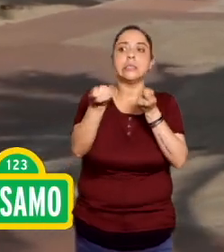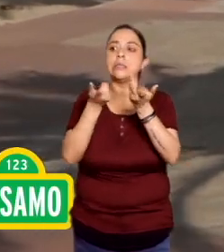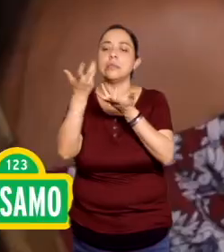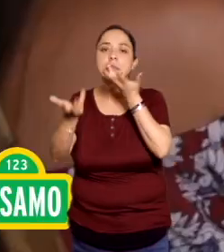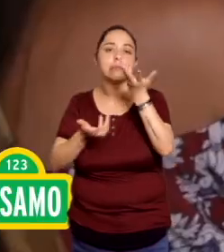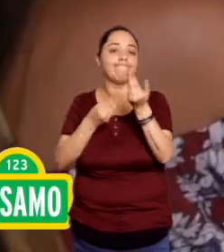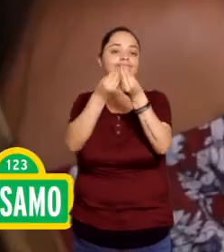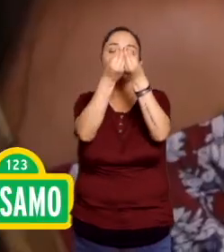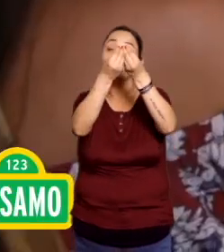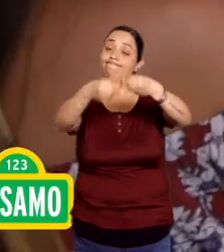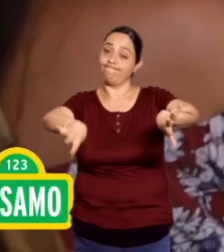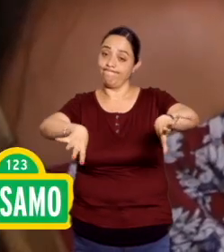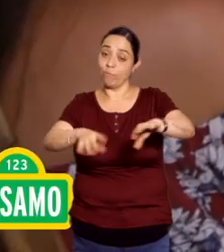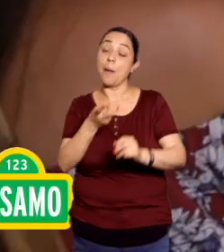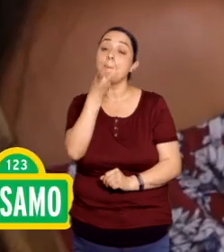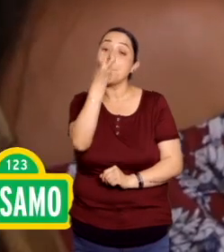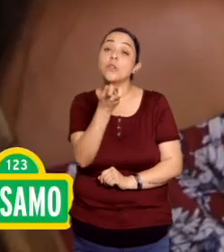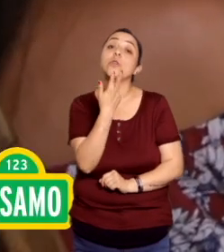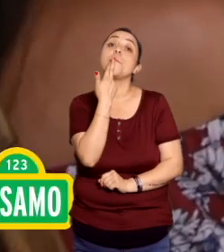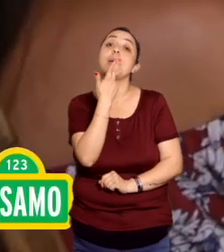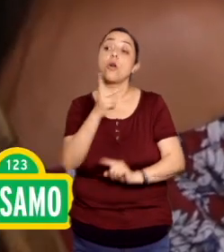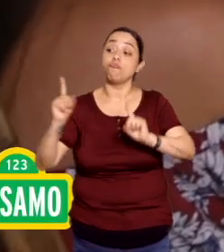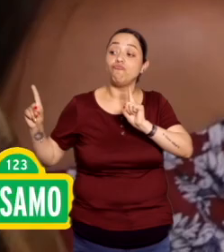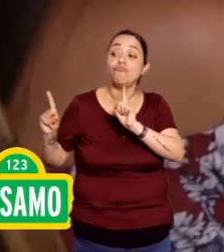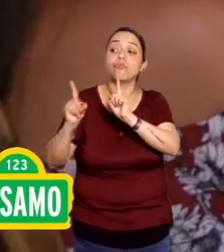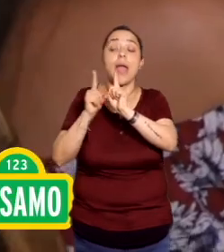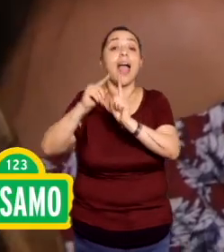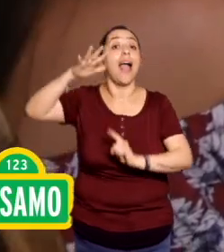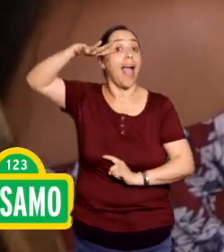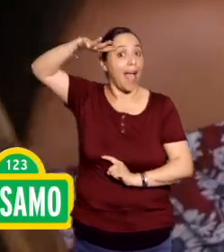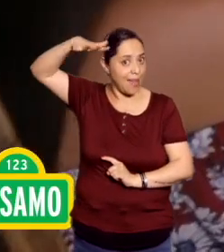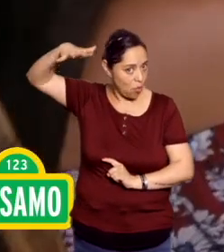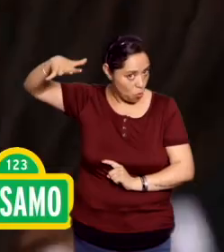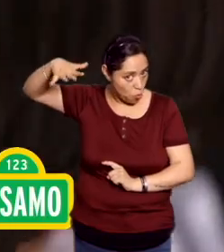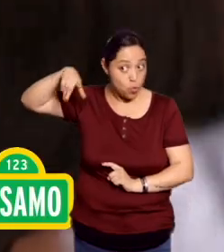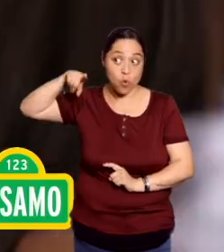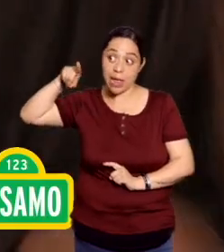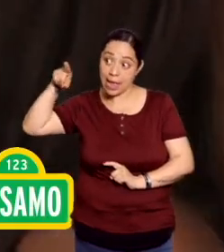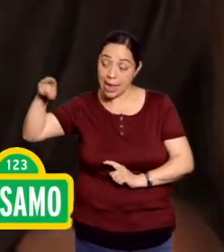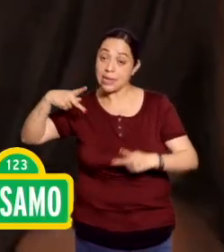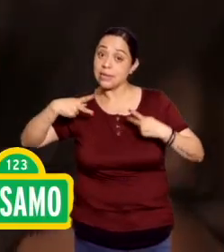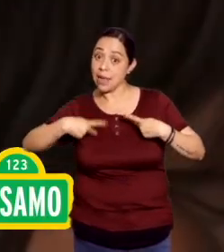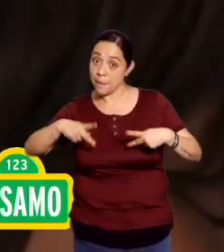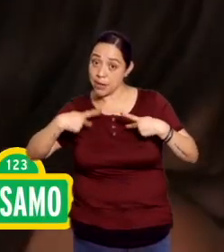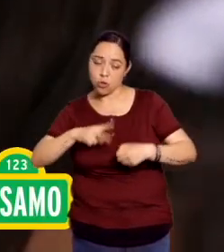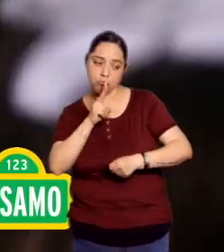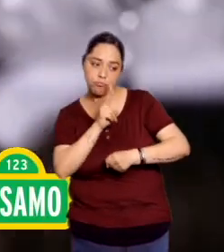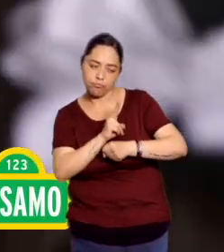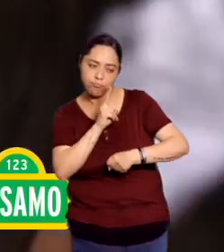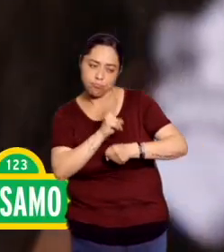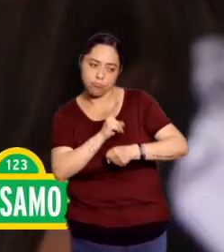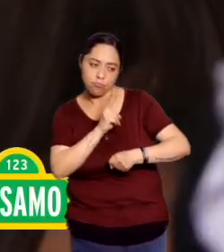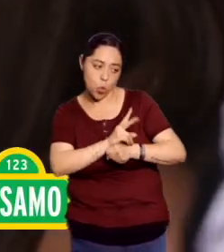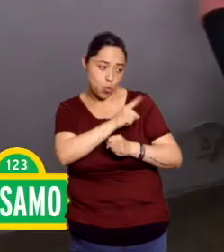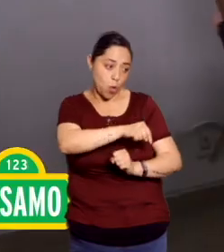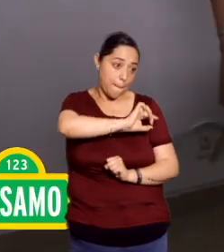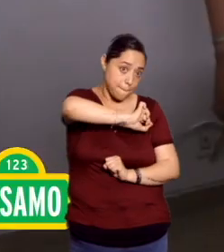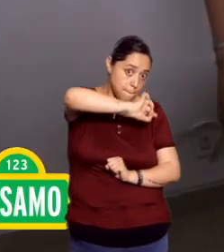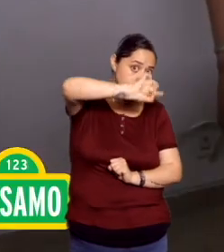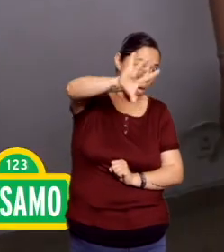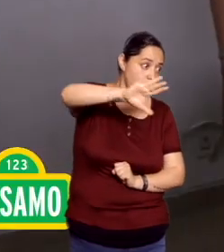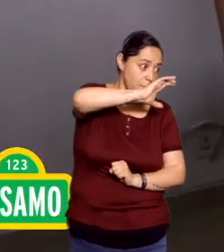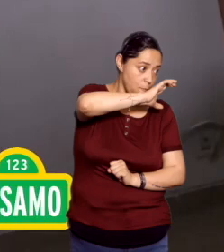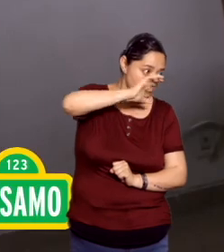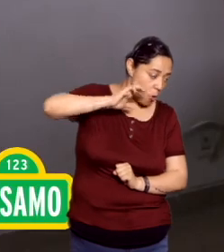ella. Por eso es importante que lo hagamos en compañía de un adulto, que supervise que la persona a la que le vamos a enviar